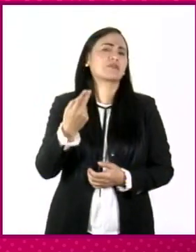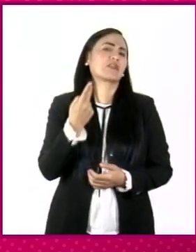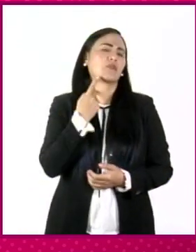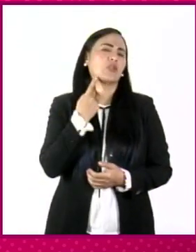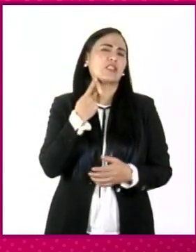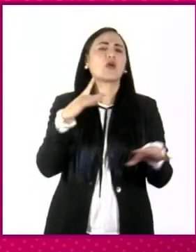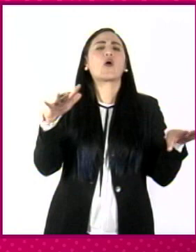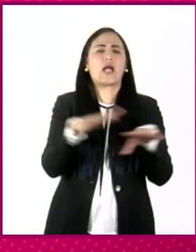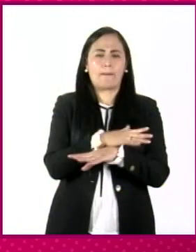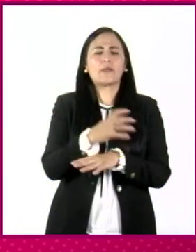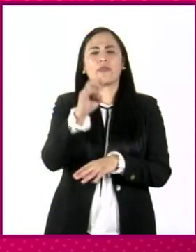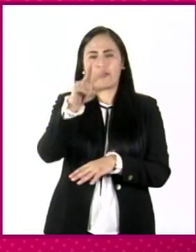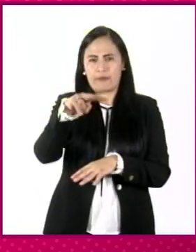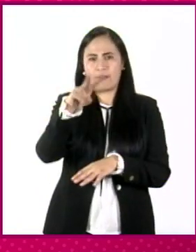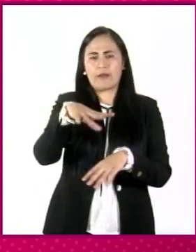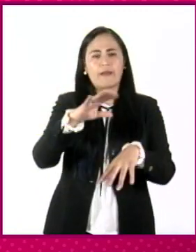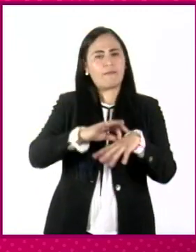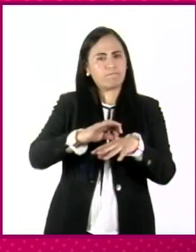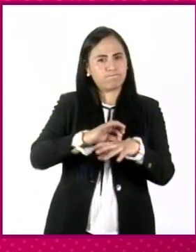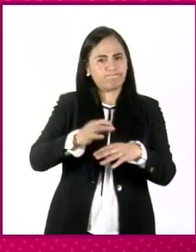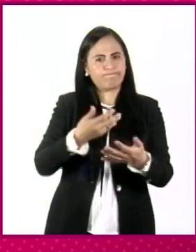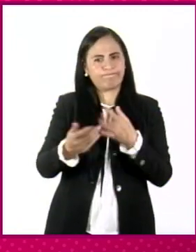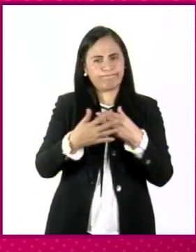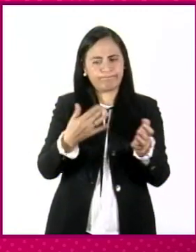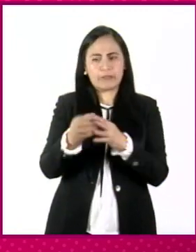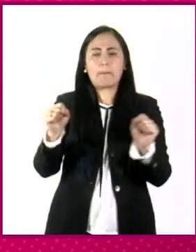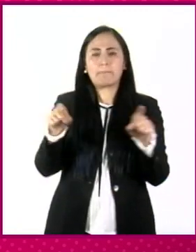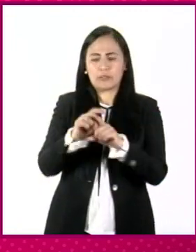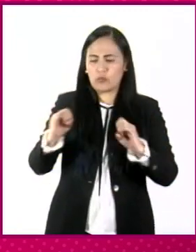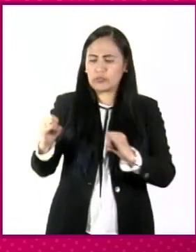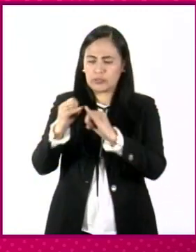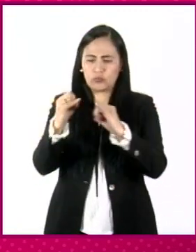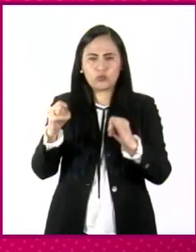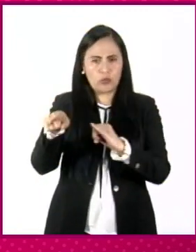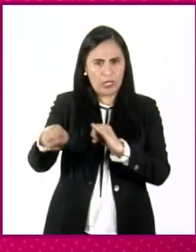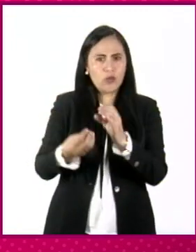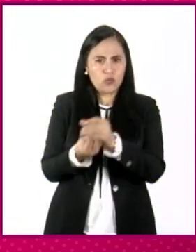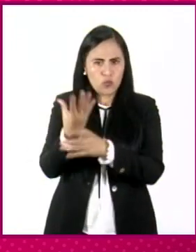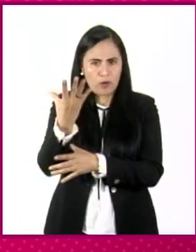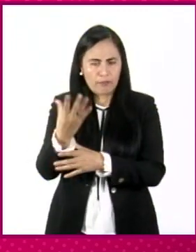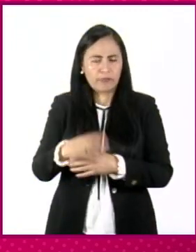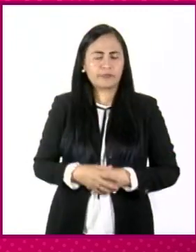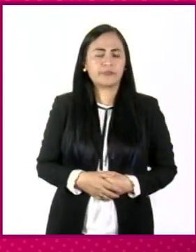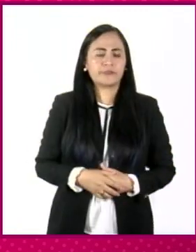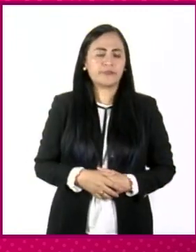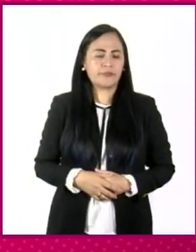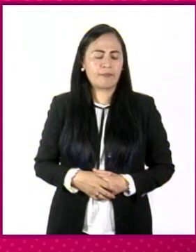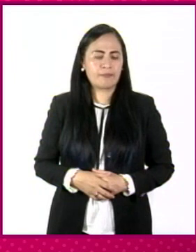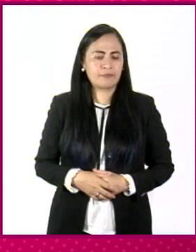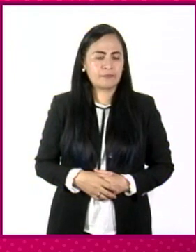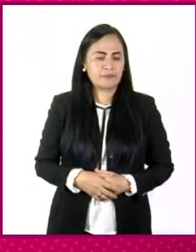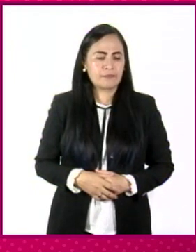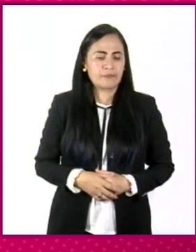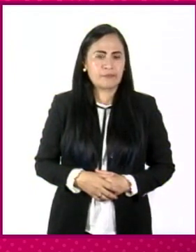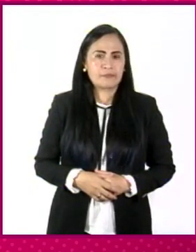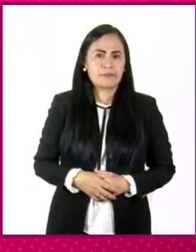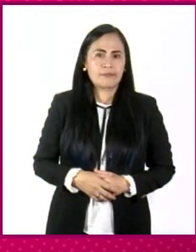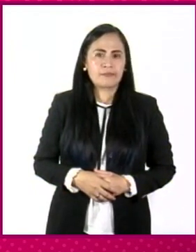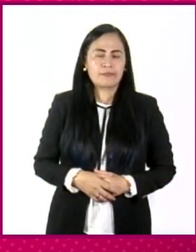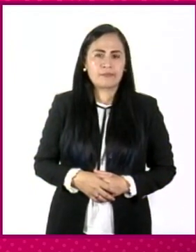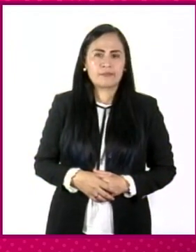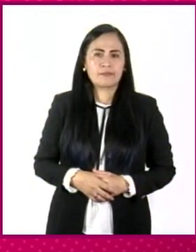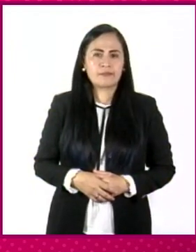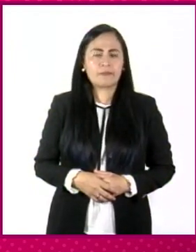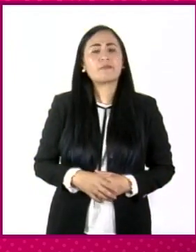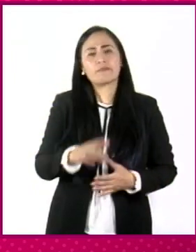los hechos y también en la vía institucional, como ya mencionaba, que podemos entrar, digamos, a